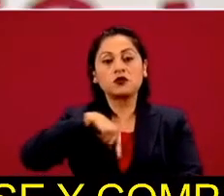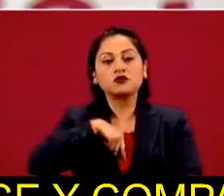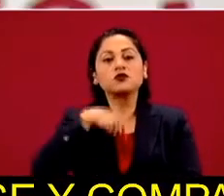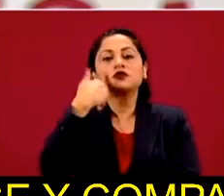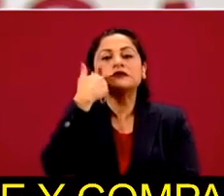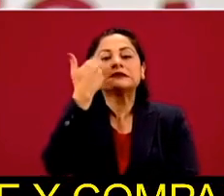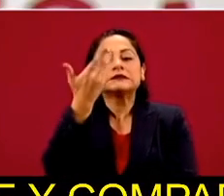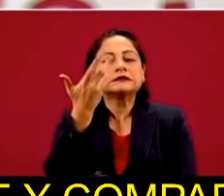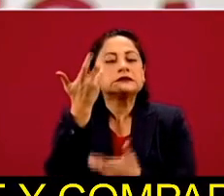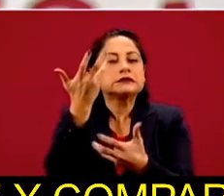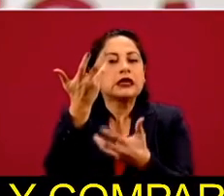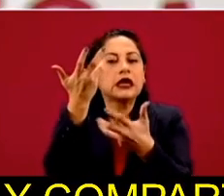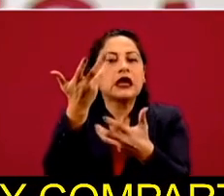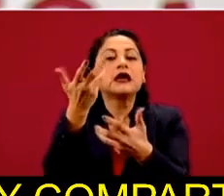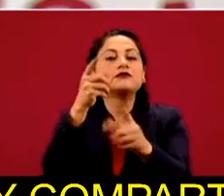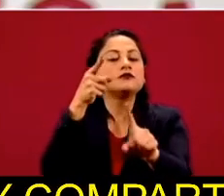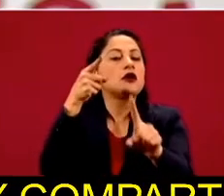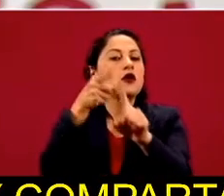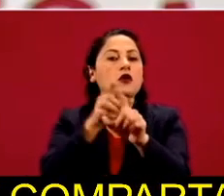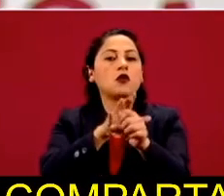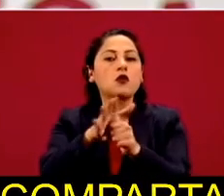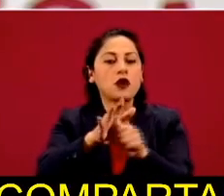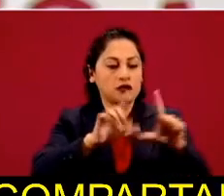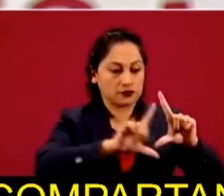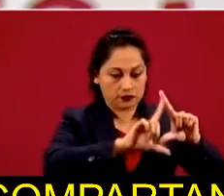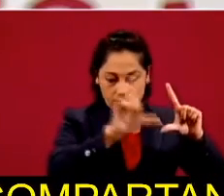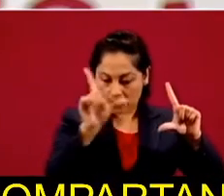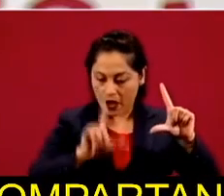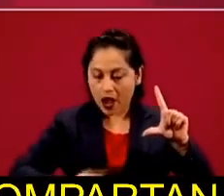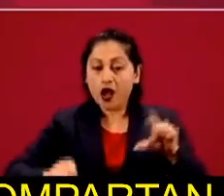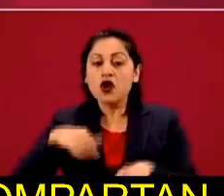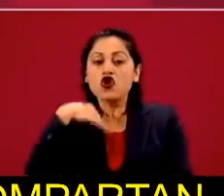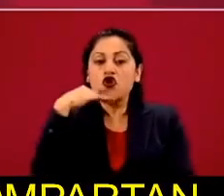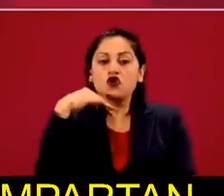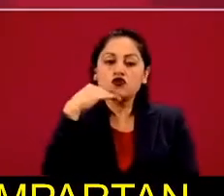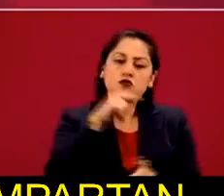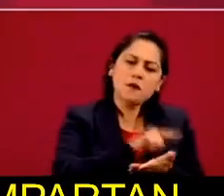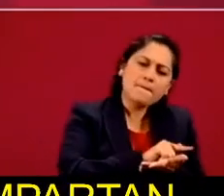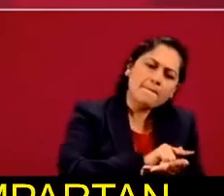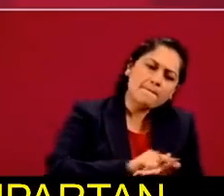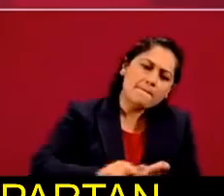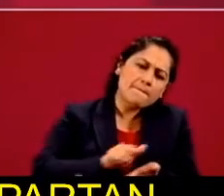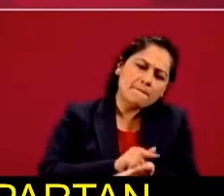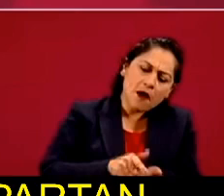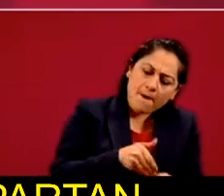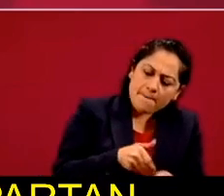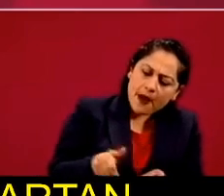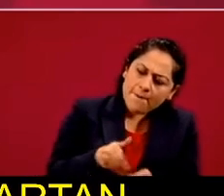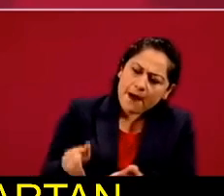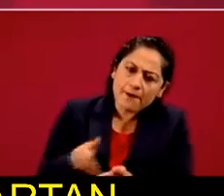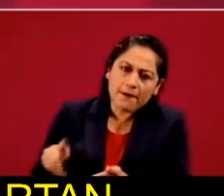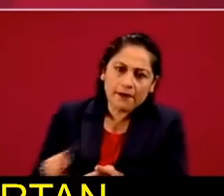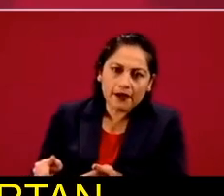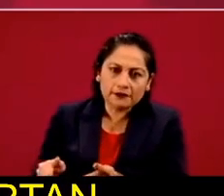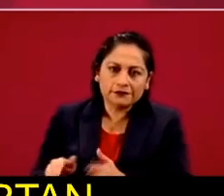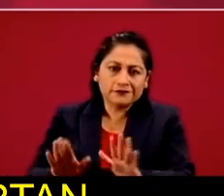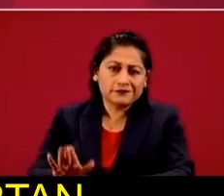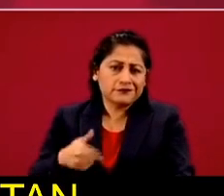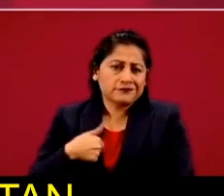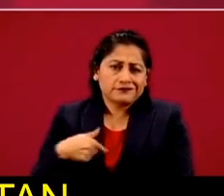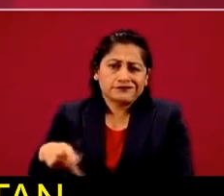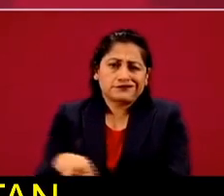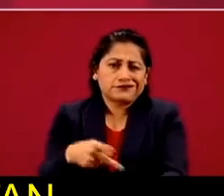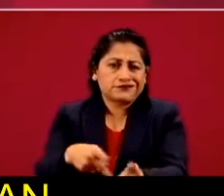país, purificar la vida pública. Ya lo he dicho muchas veces desde la campaña.